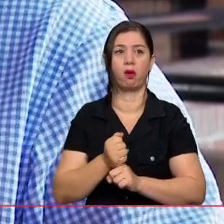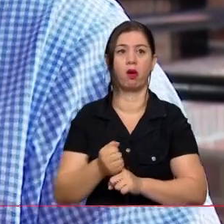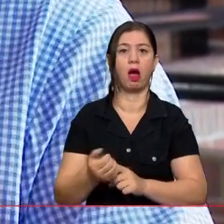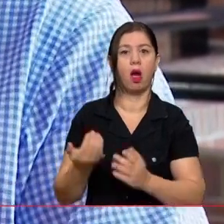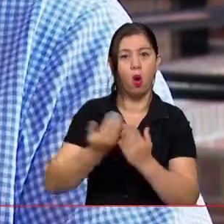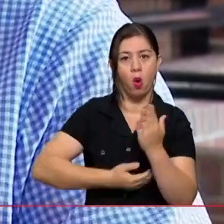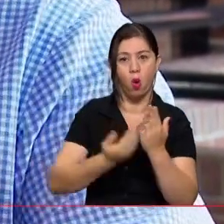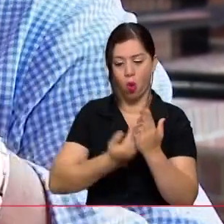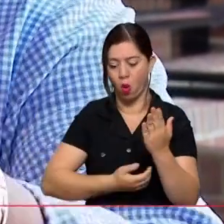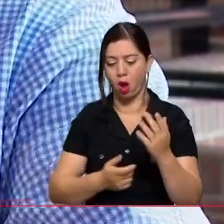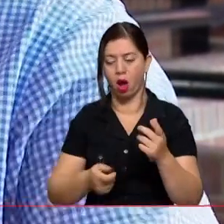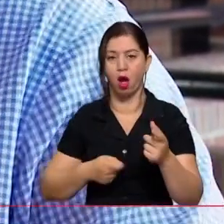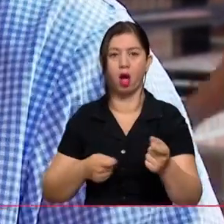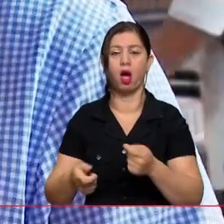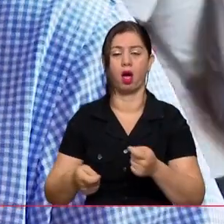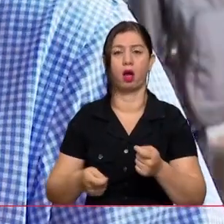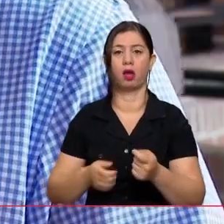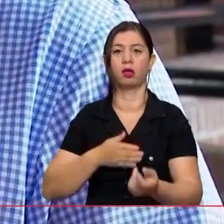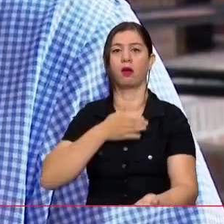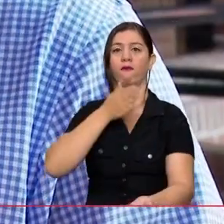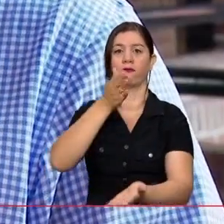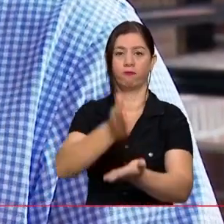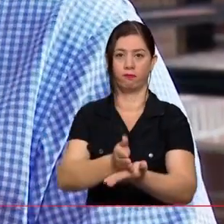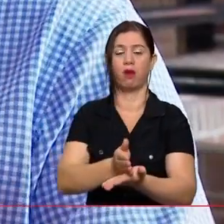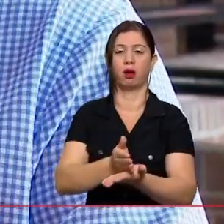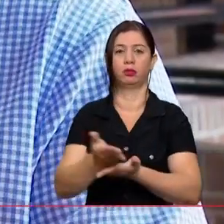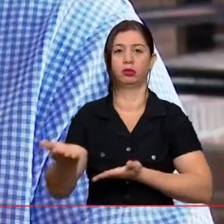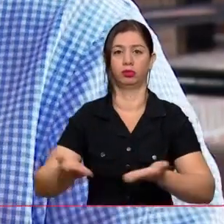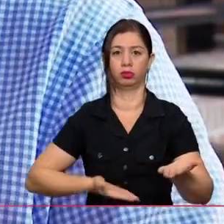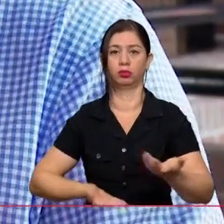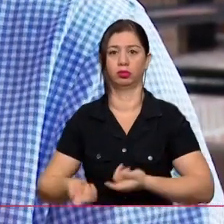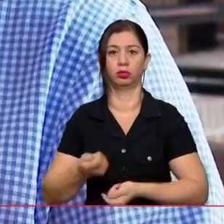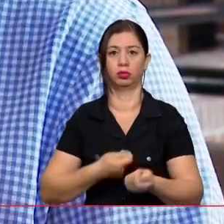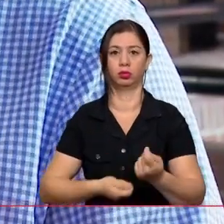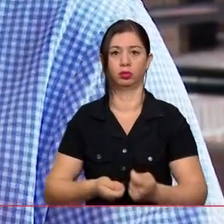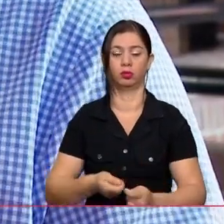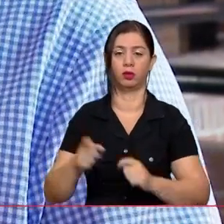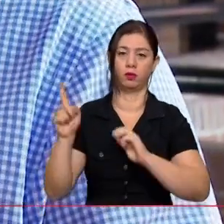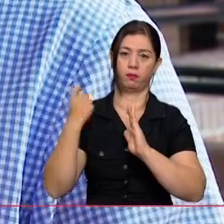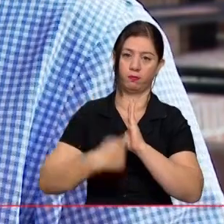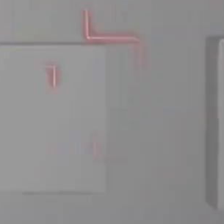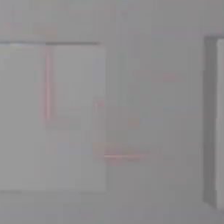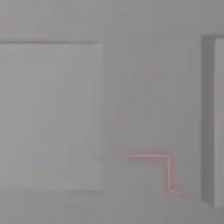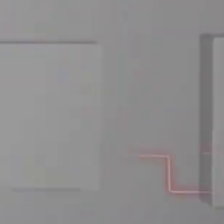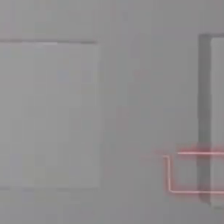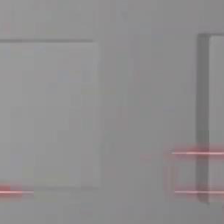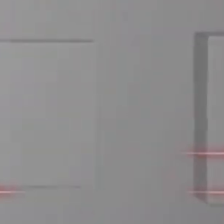las facturas y con esto va al establecimiento comercial y hace la sanción respectiva.